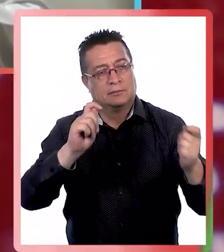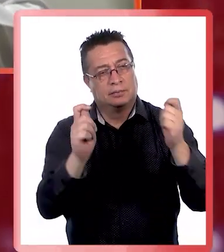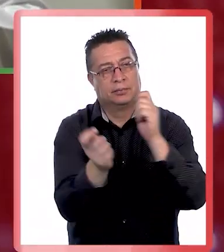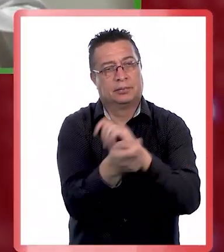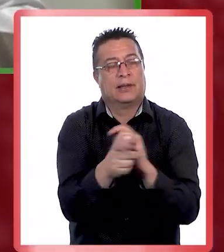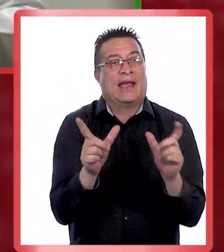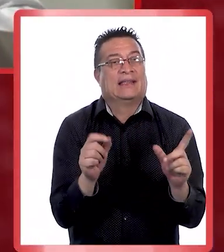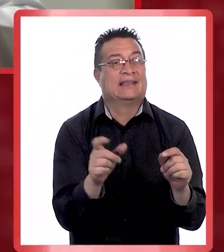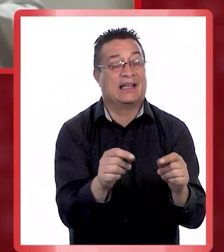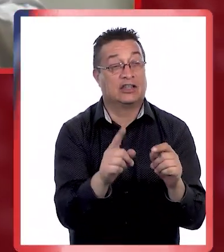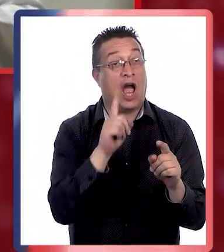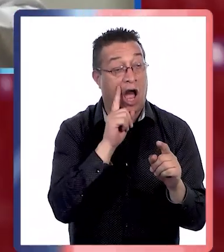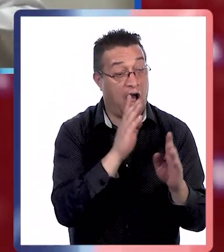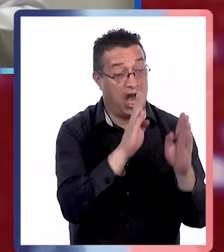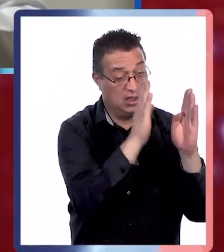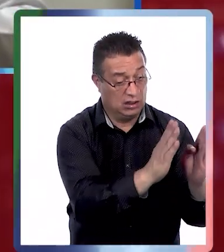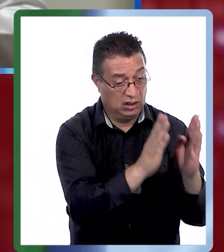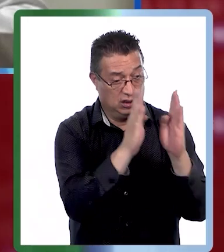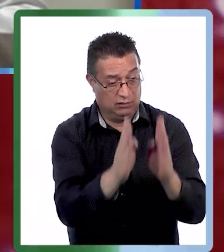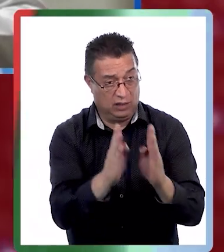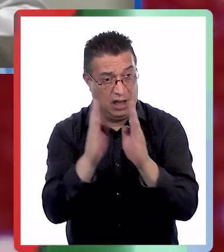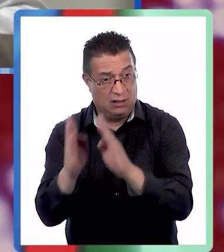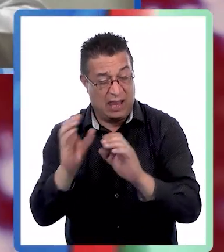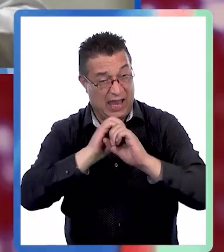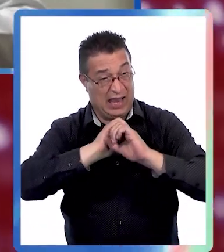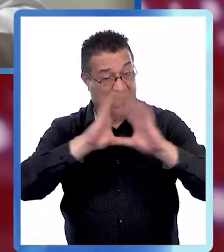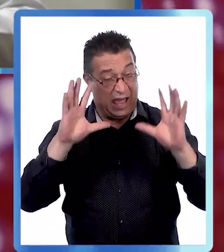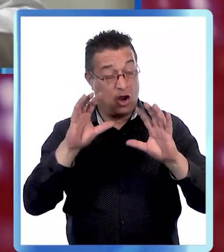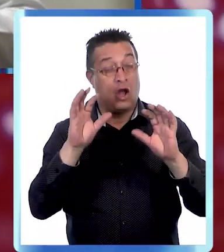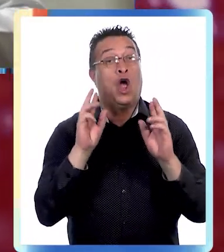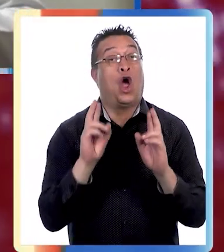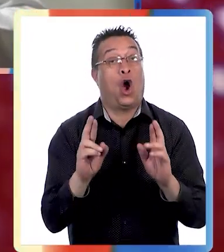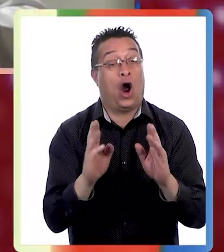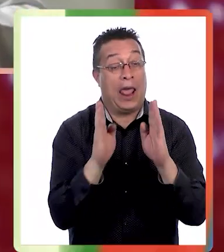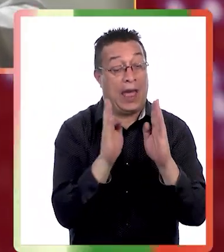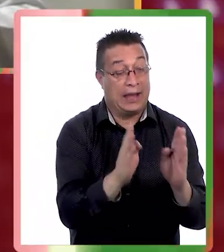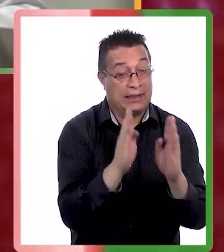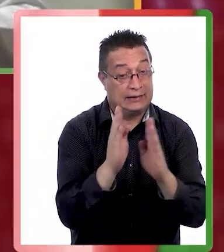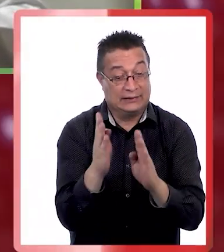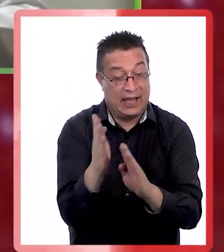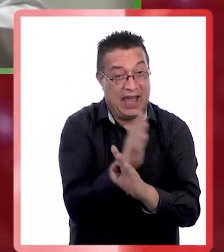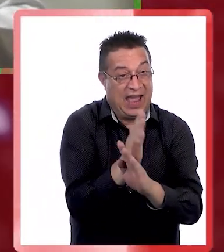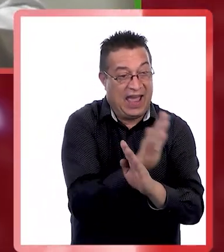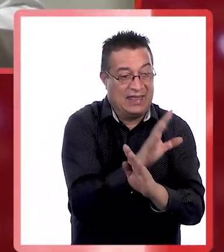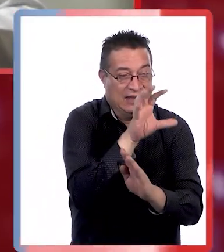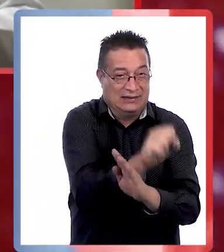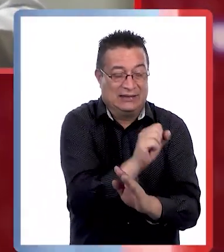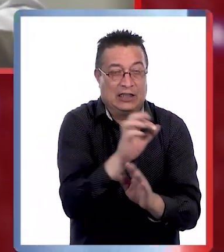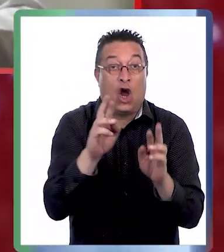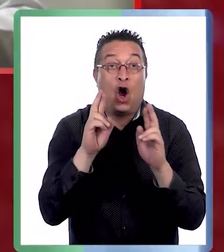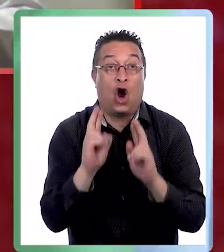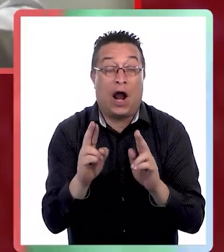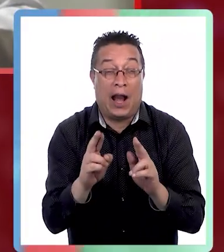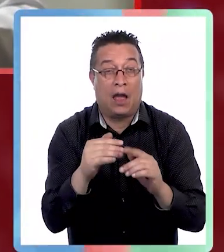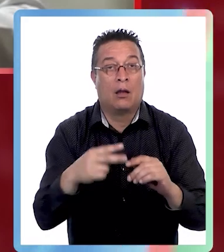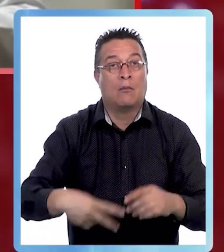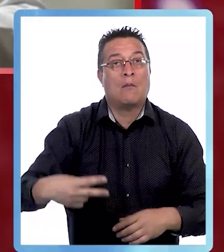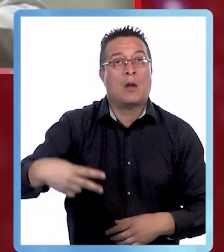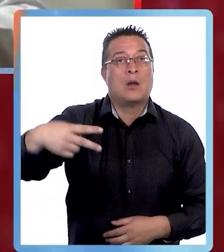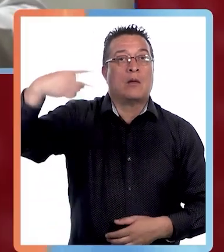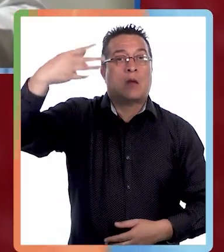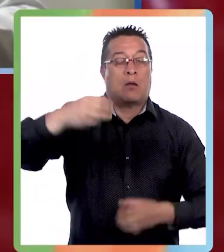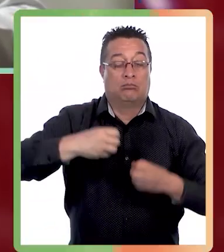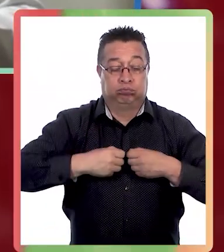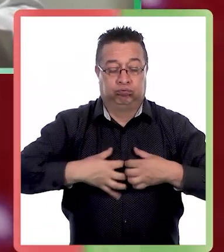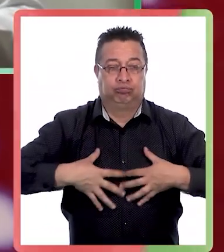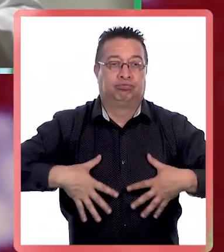cáncer? ¿Tiene fases definidas para decir, bueno, ojalá tratar de afirmarlo antes de que esto escale, que esto avance